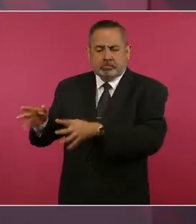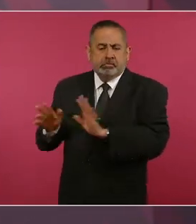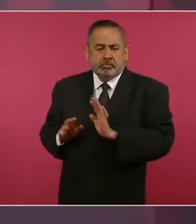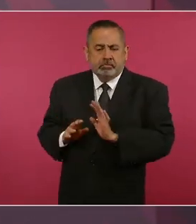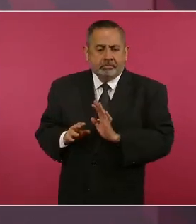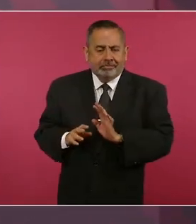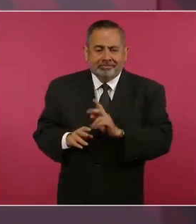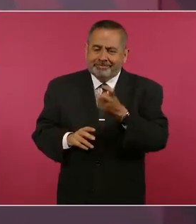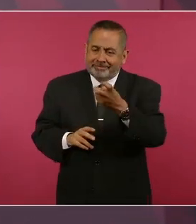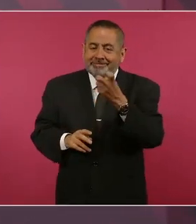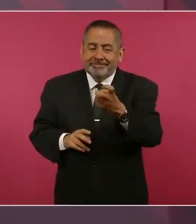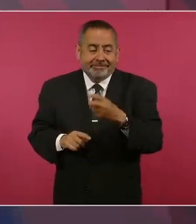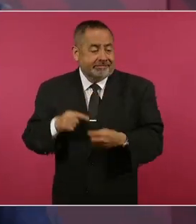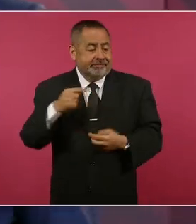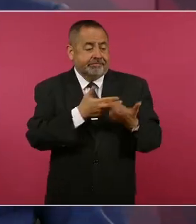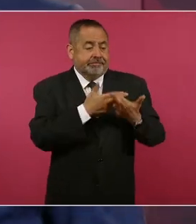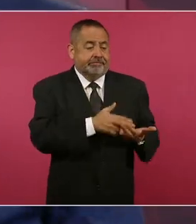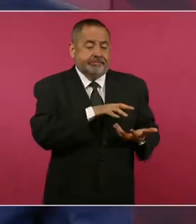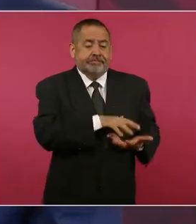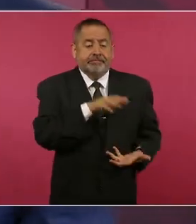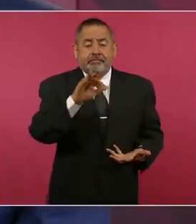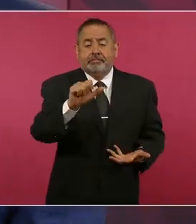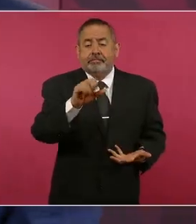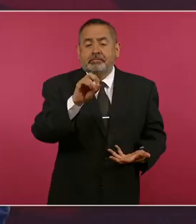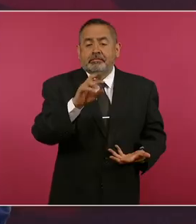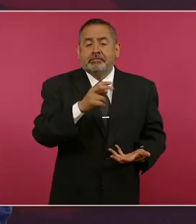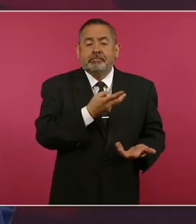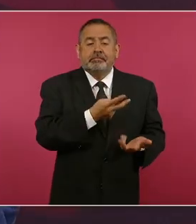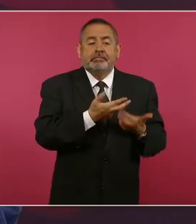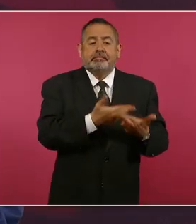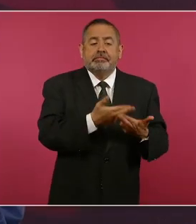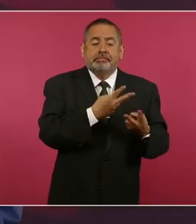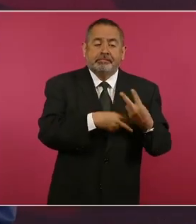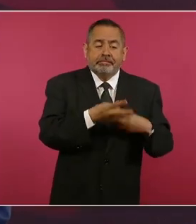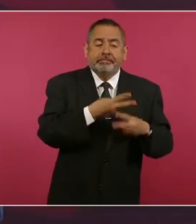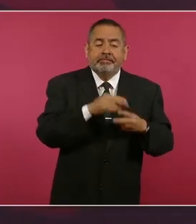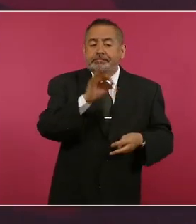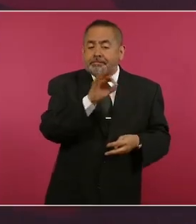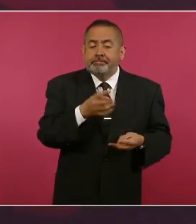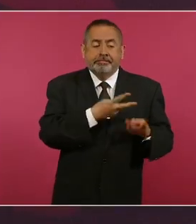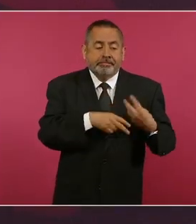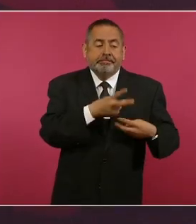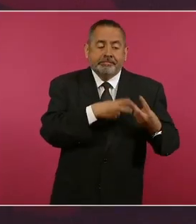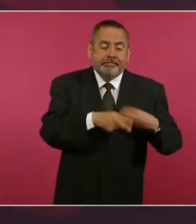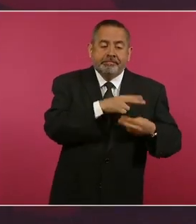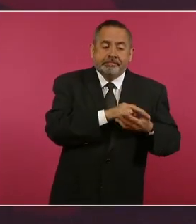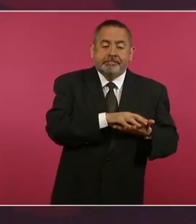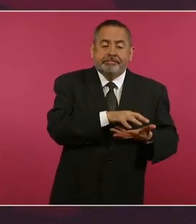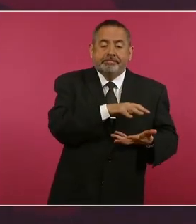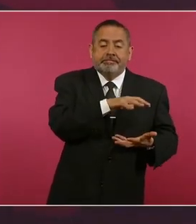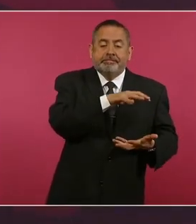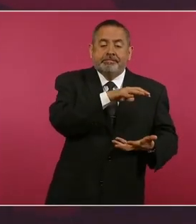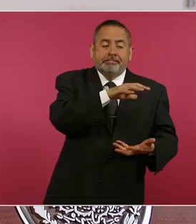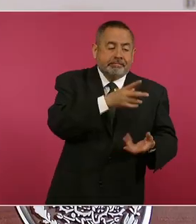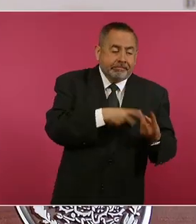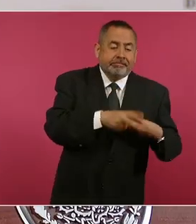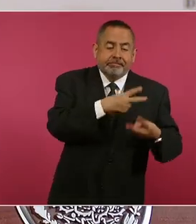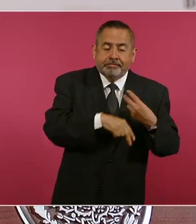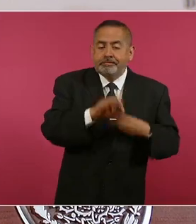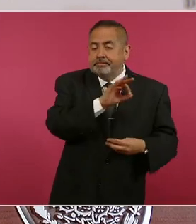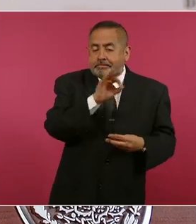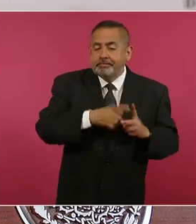fondos en las Afores, porque ahí está sudando el